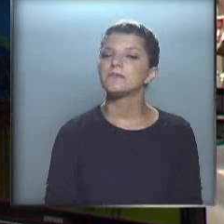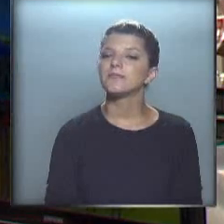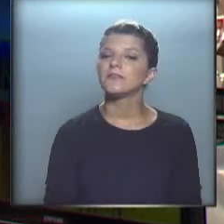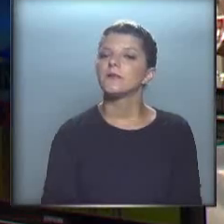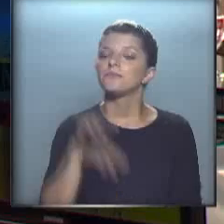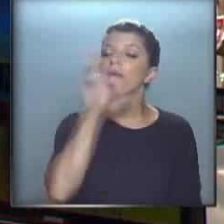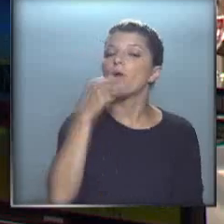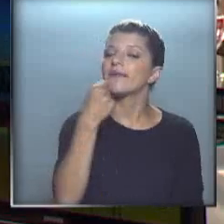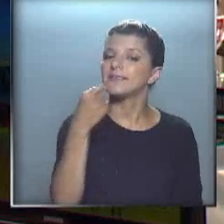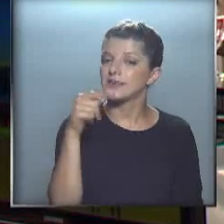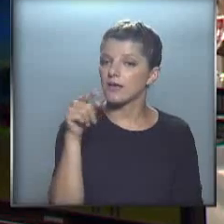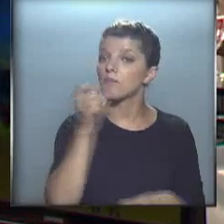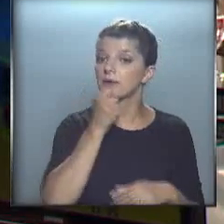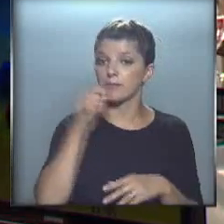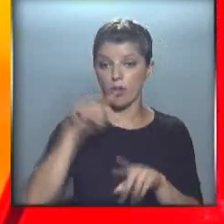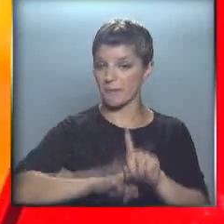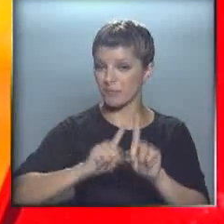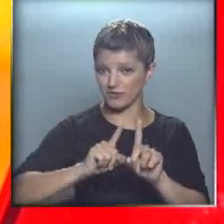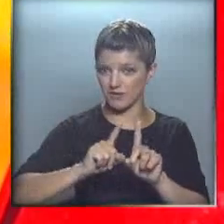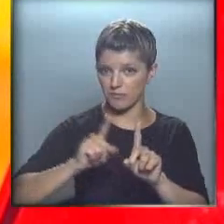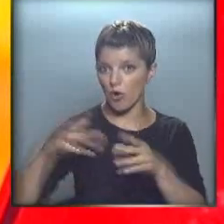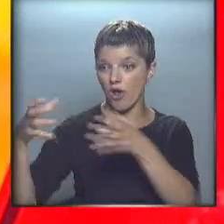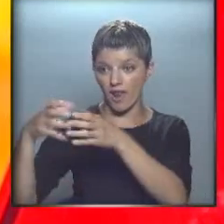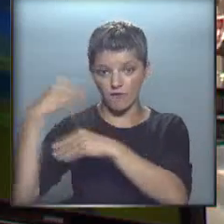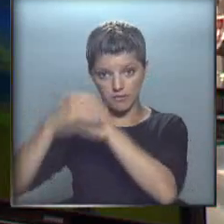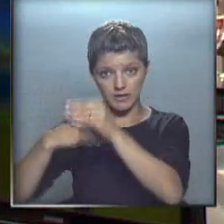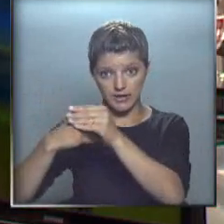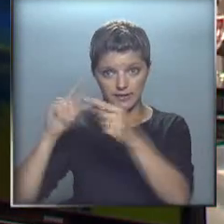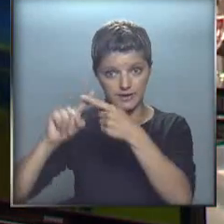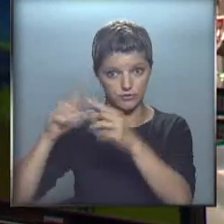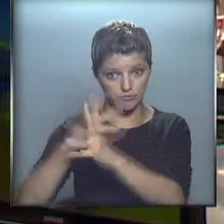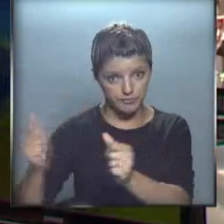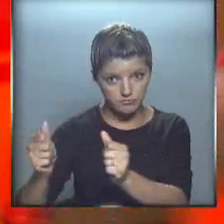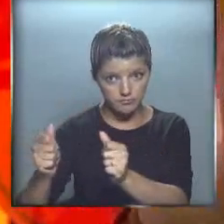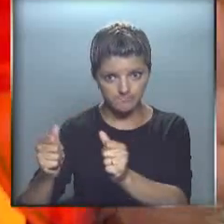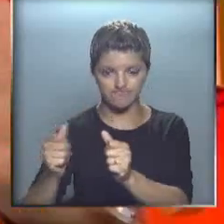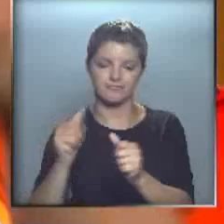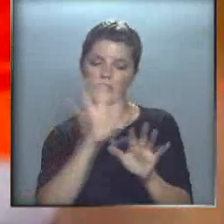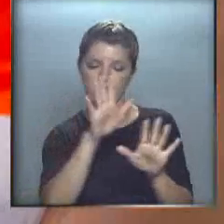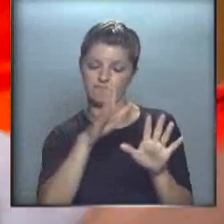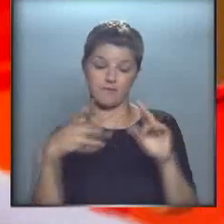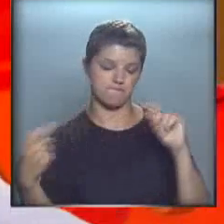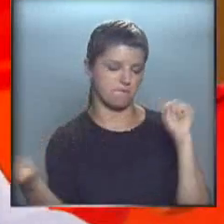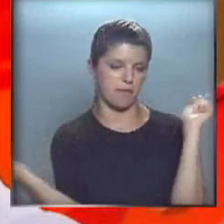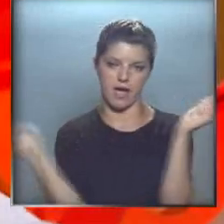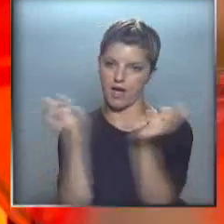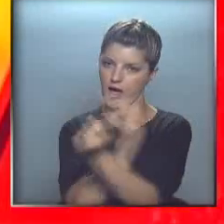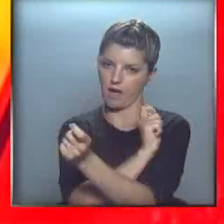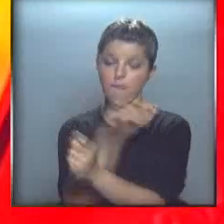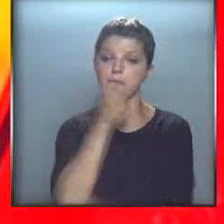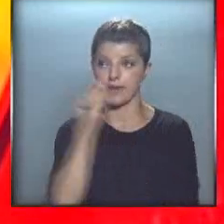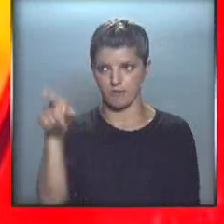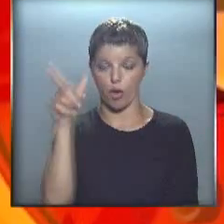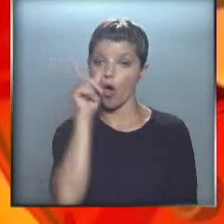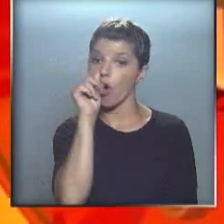terminaste la relación ahí con las personas que te robaron? Es decir, cambió drásticamente. O sea, con el hombre que me